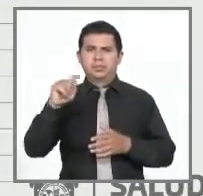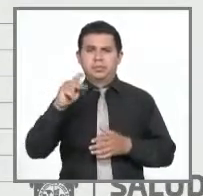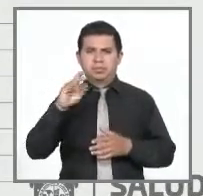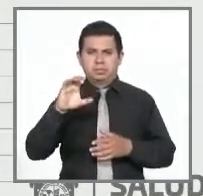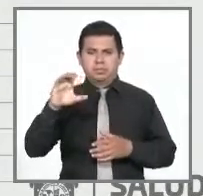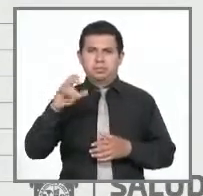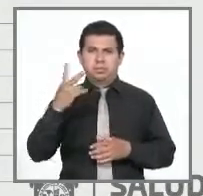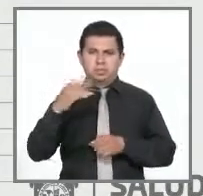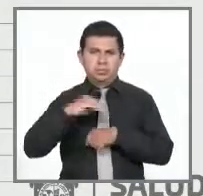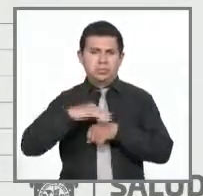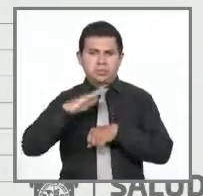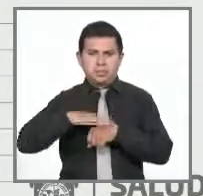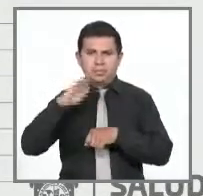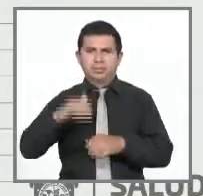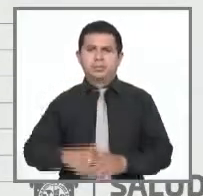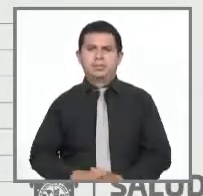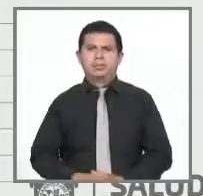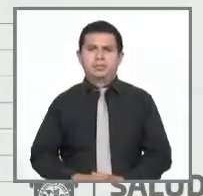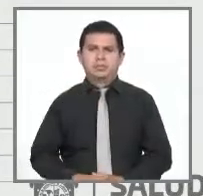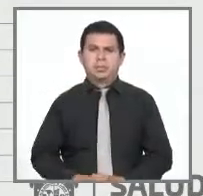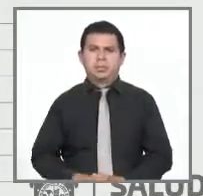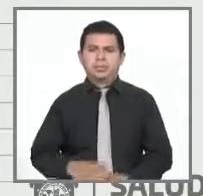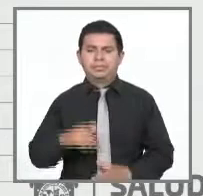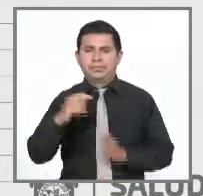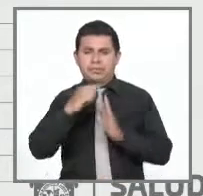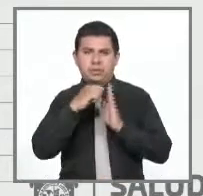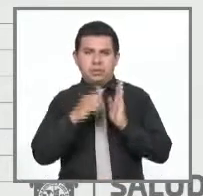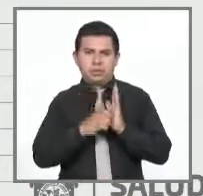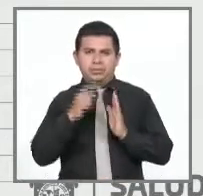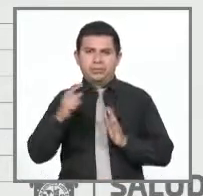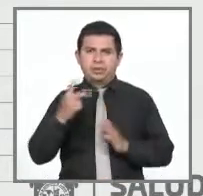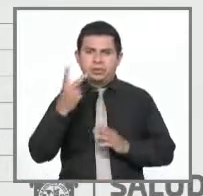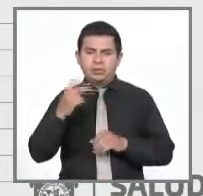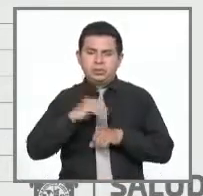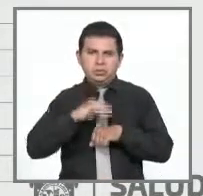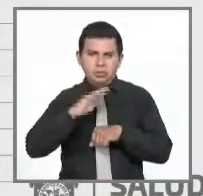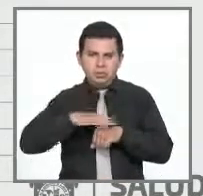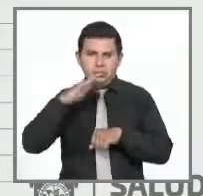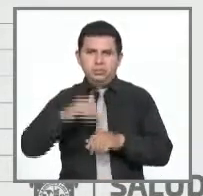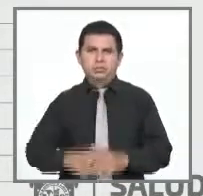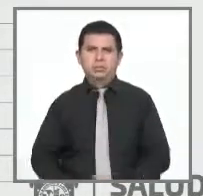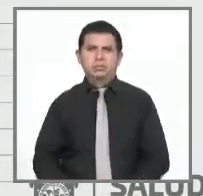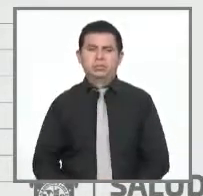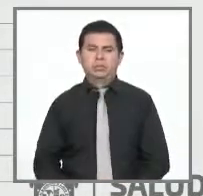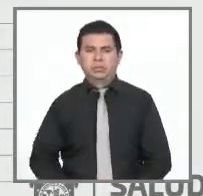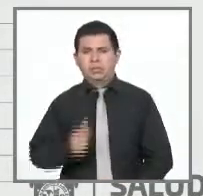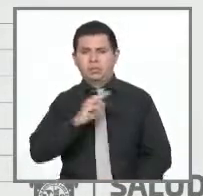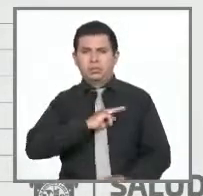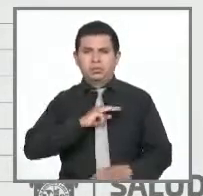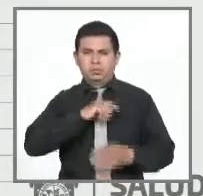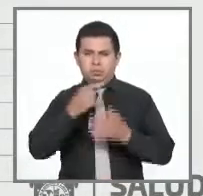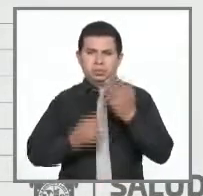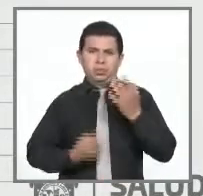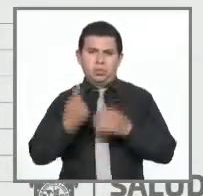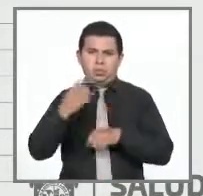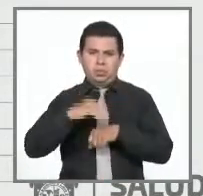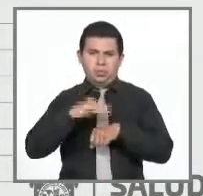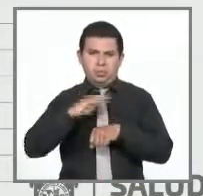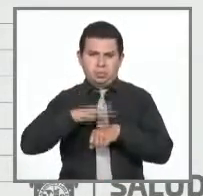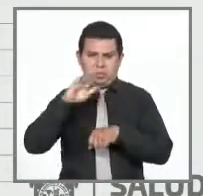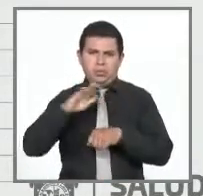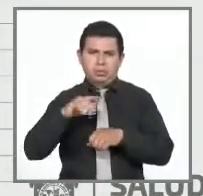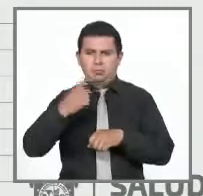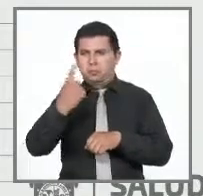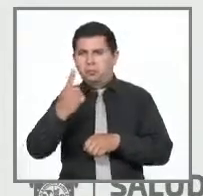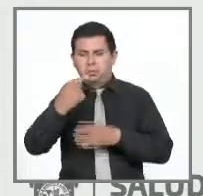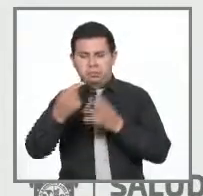dos casos santo domingo tehuantepec dos casos los demás municipios con un caso presentar un